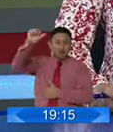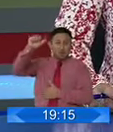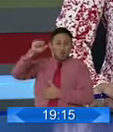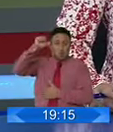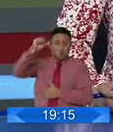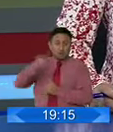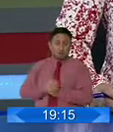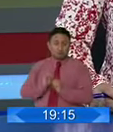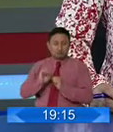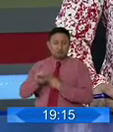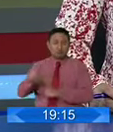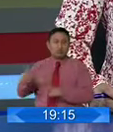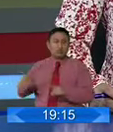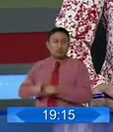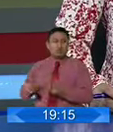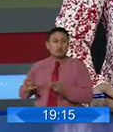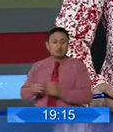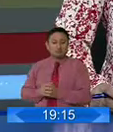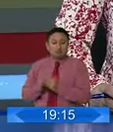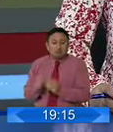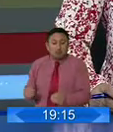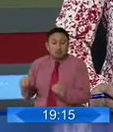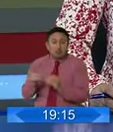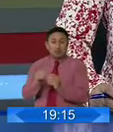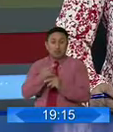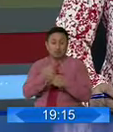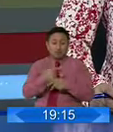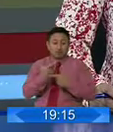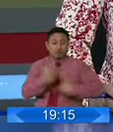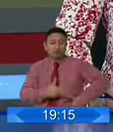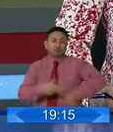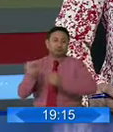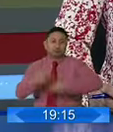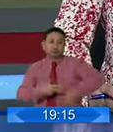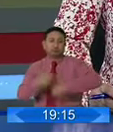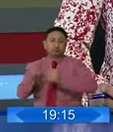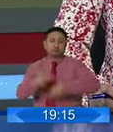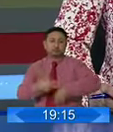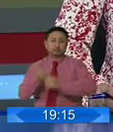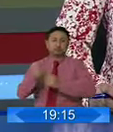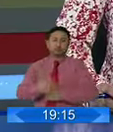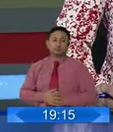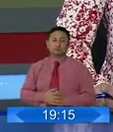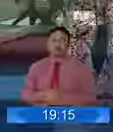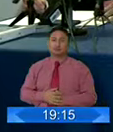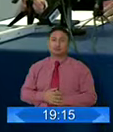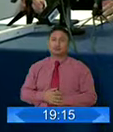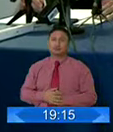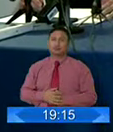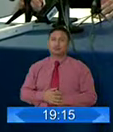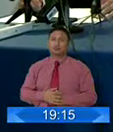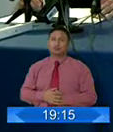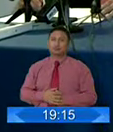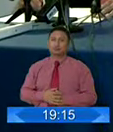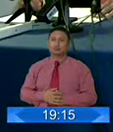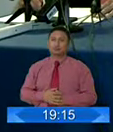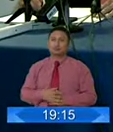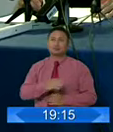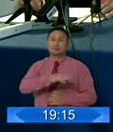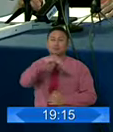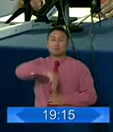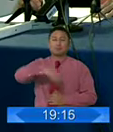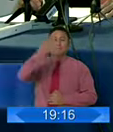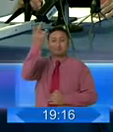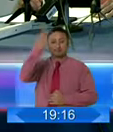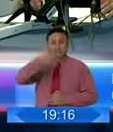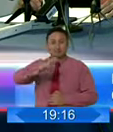trabajó en acuerdos que incrementen las exportaciones para los dos países. Este martes 17 de